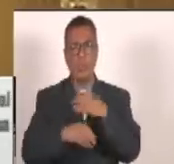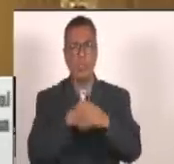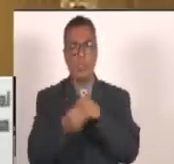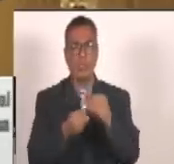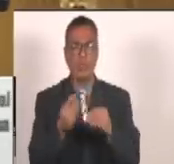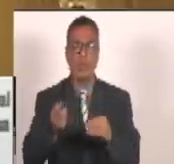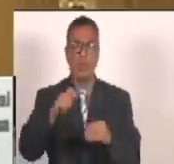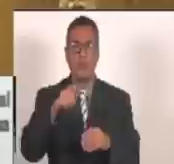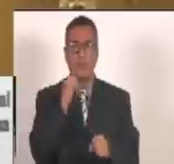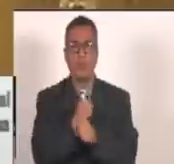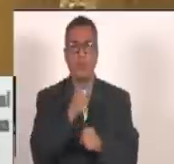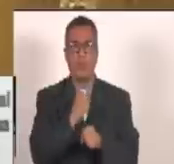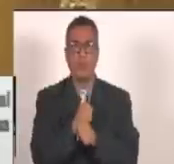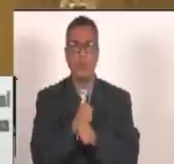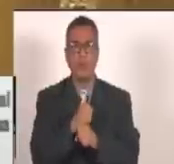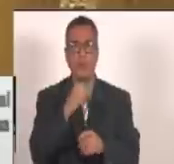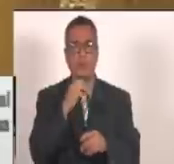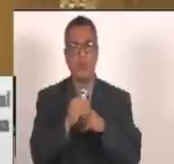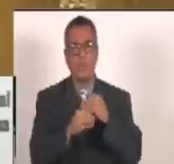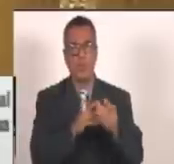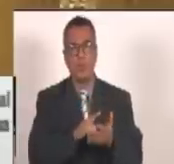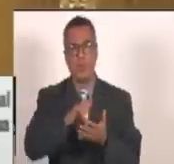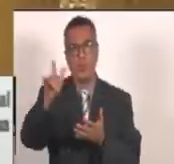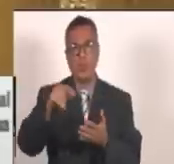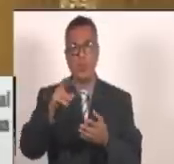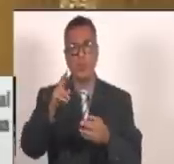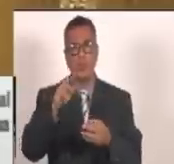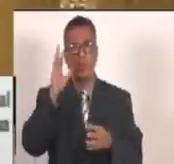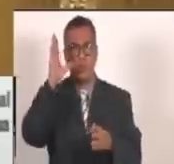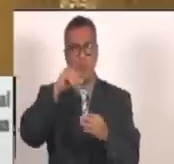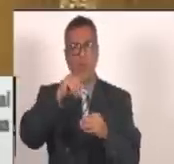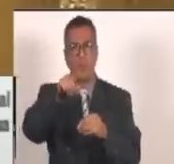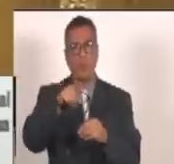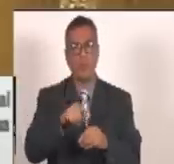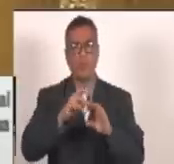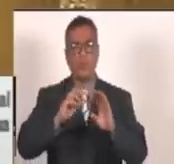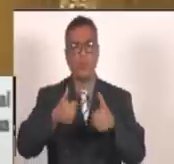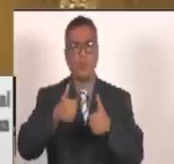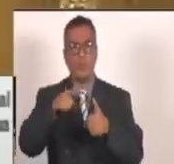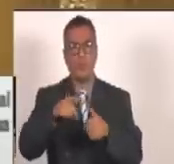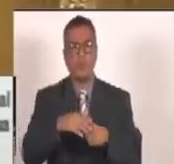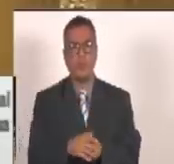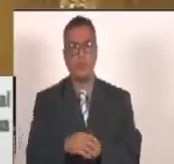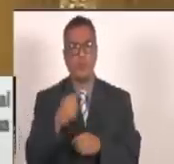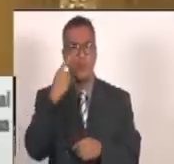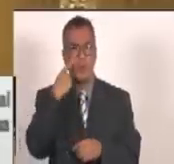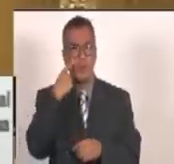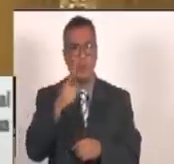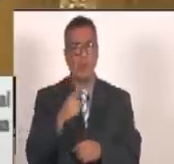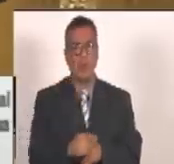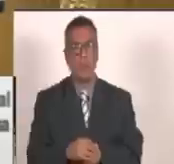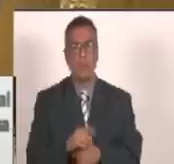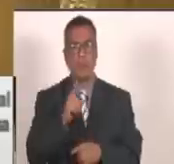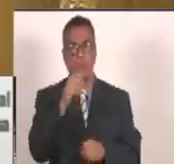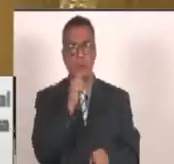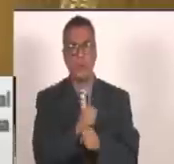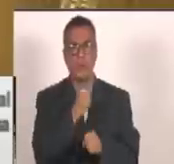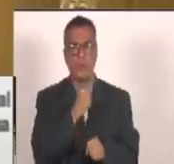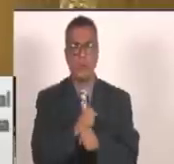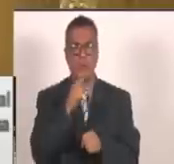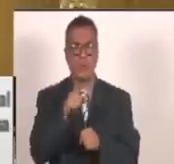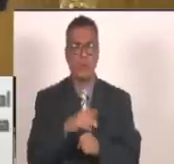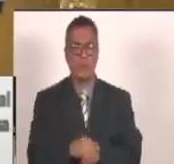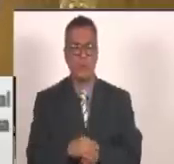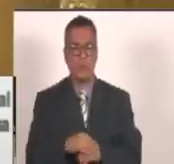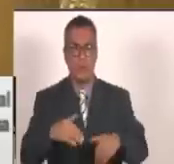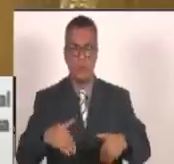más eficiente el trabajo del viaje, porque los resultados así comienzan a verse y serán unos trabajos